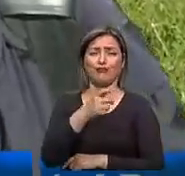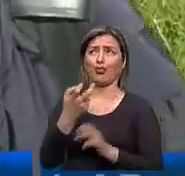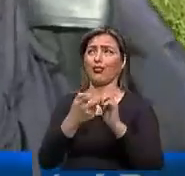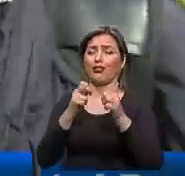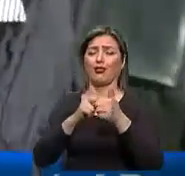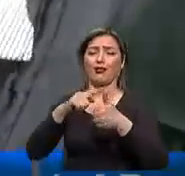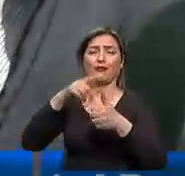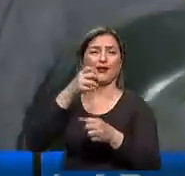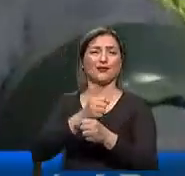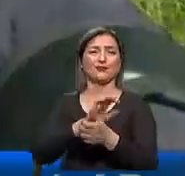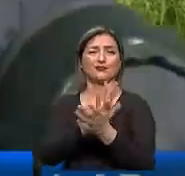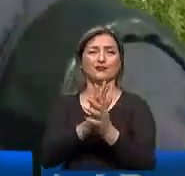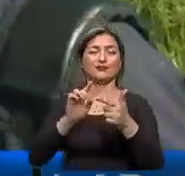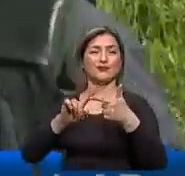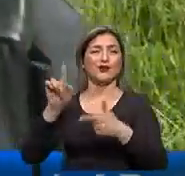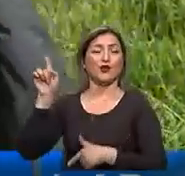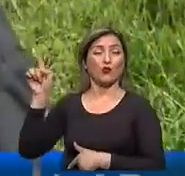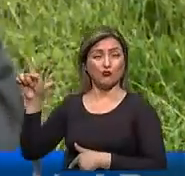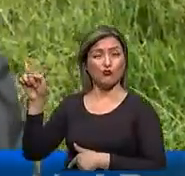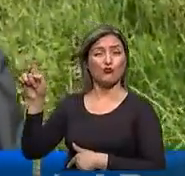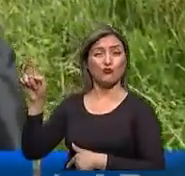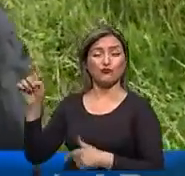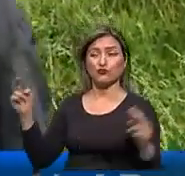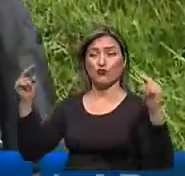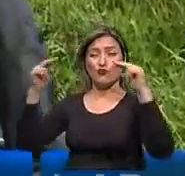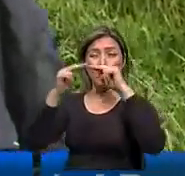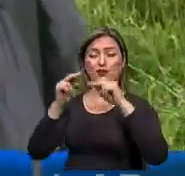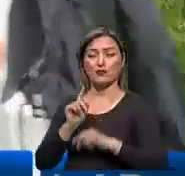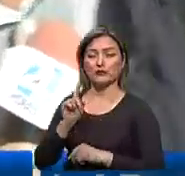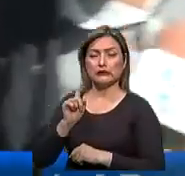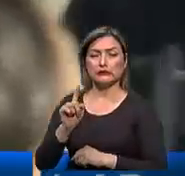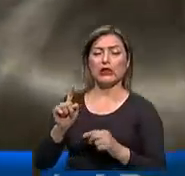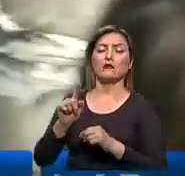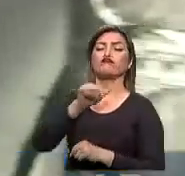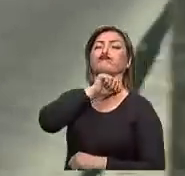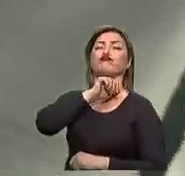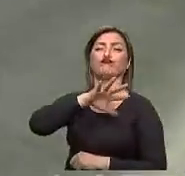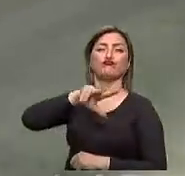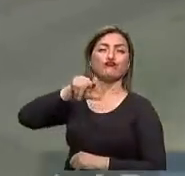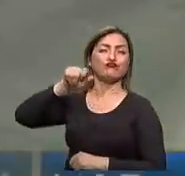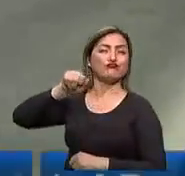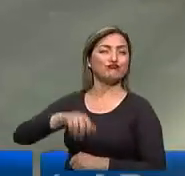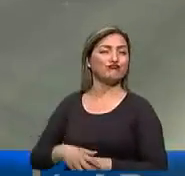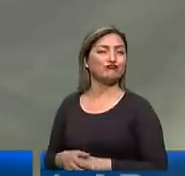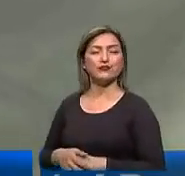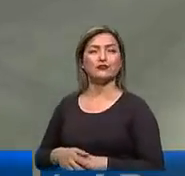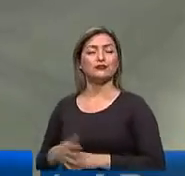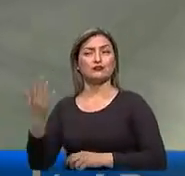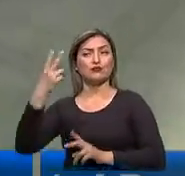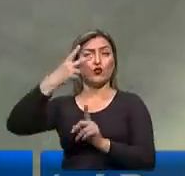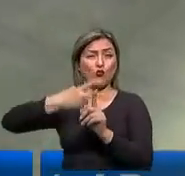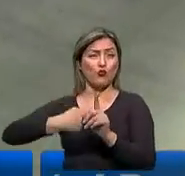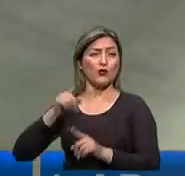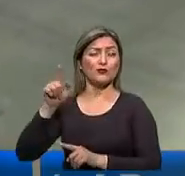en seguridad, esto es para que ha habido muchos asaltos y, no, y recordemos que hace 2 meses hubo